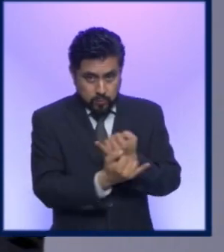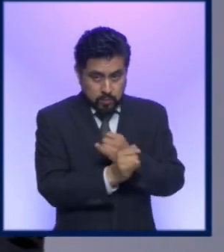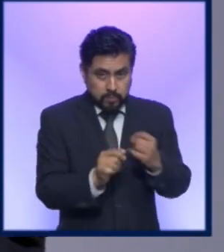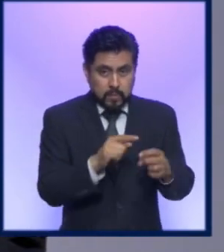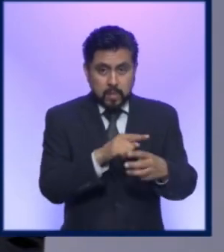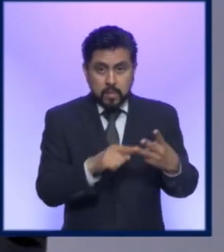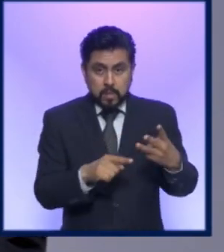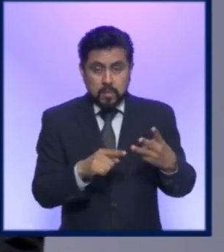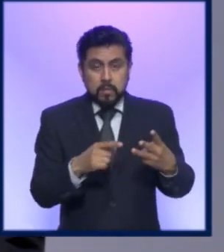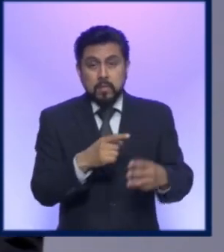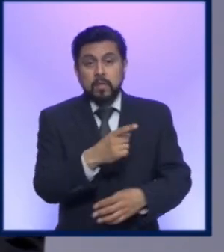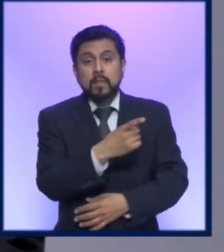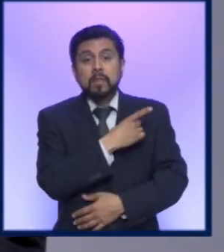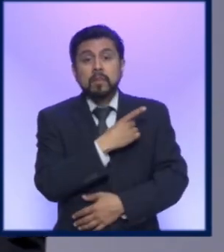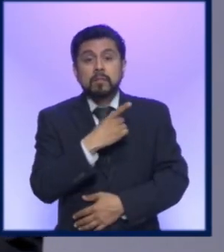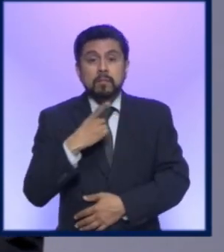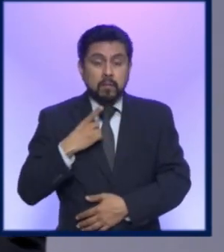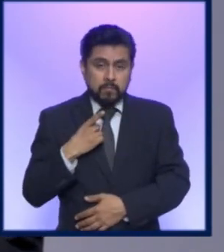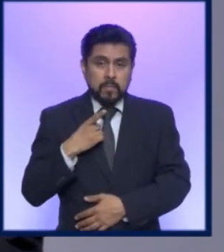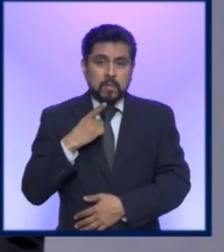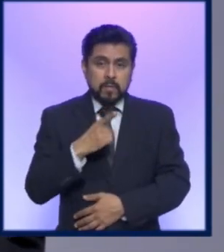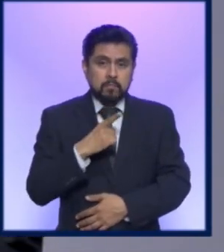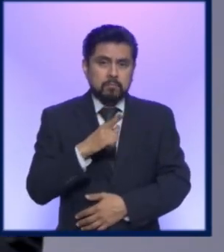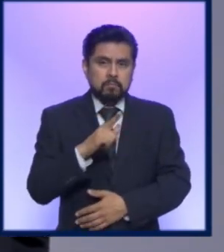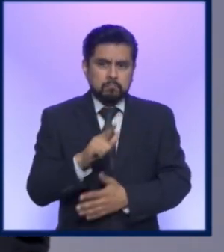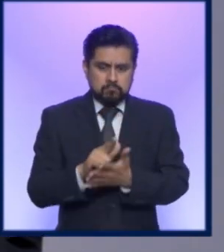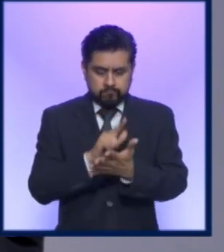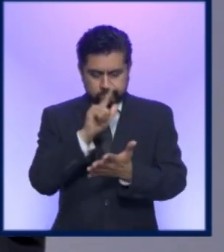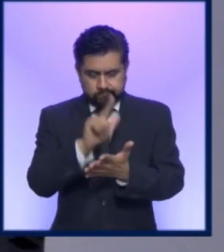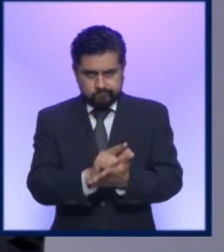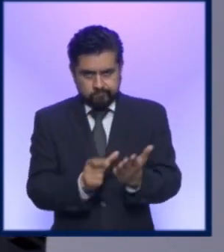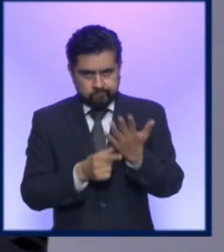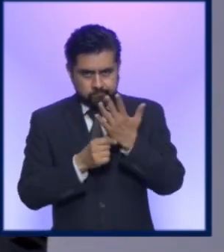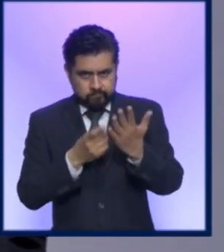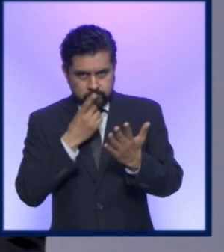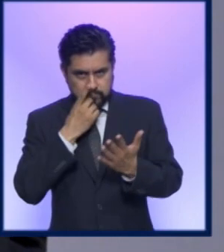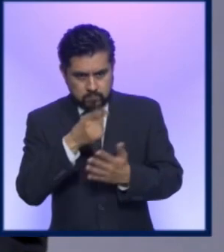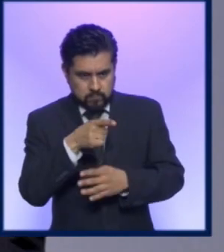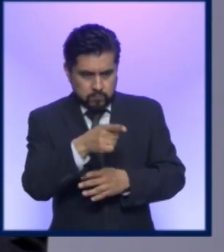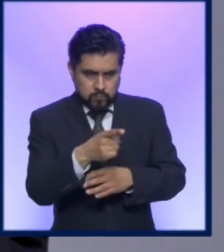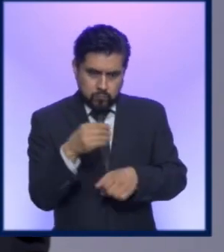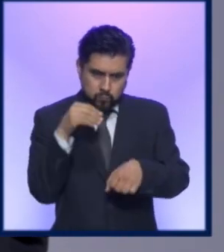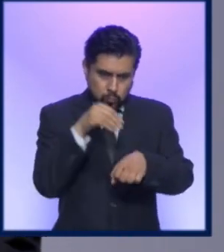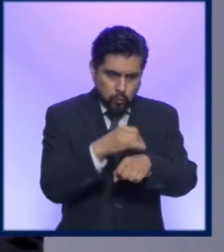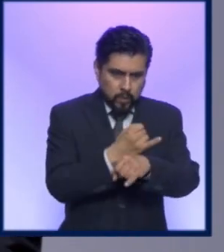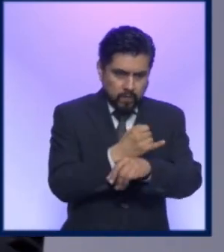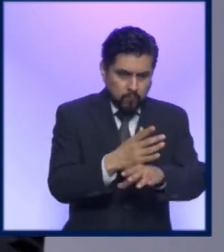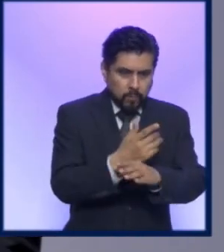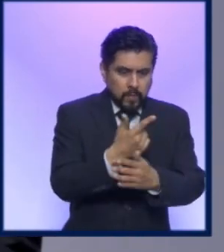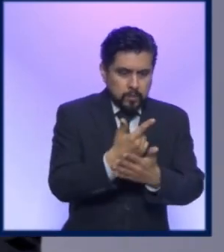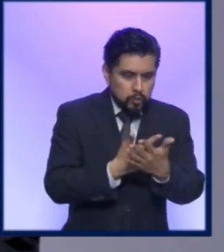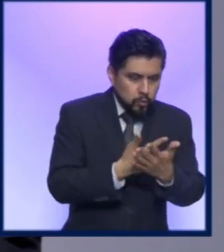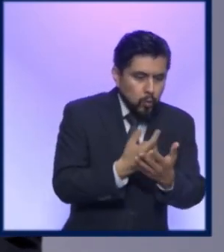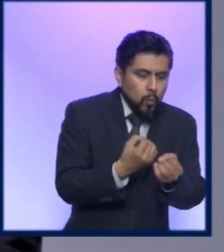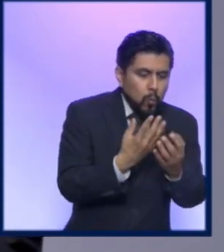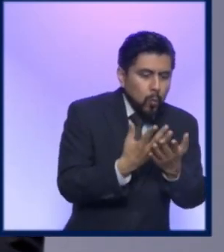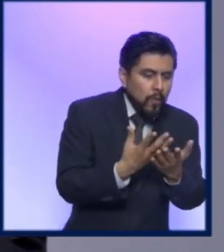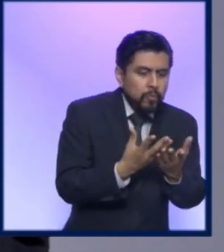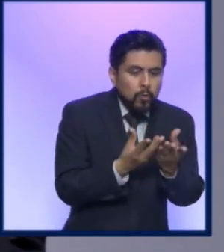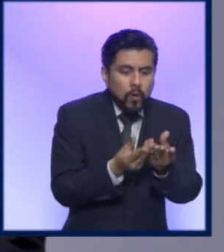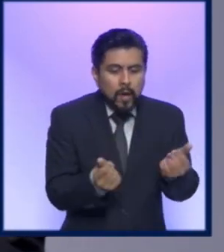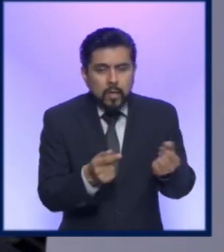tienen el deber legal de presentar informes de gastos en su caso en los primeros de ingresos y